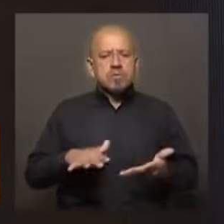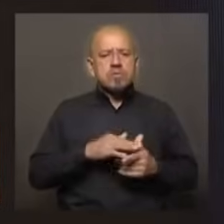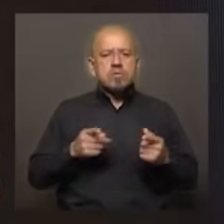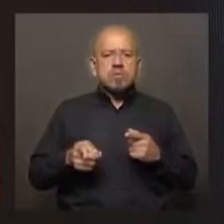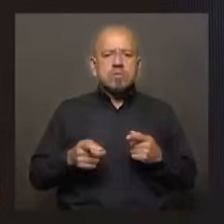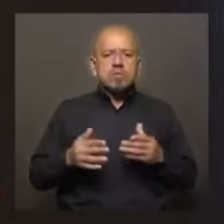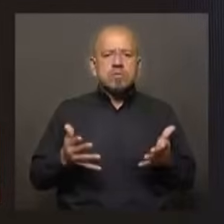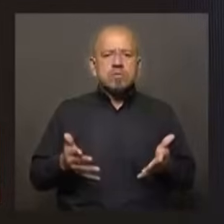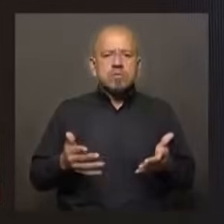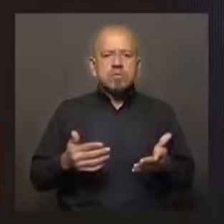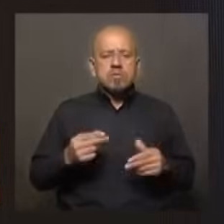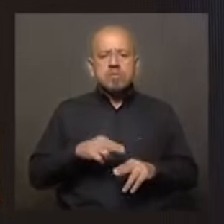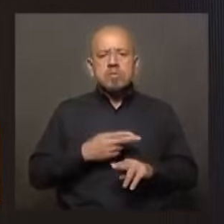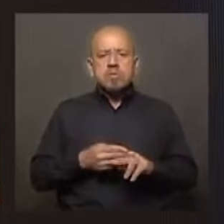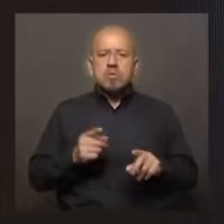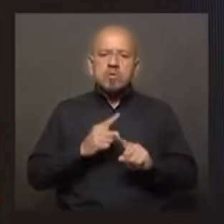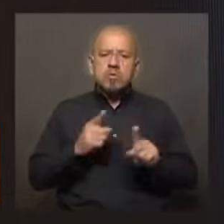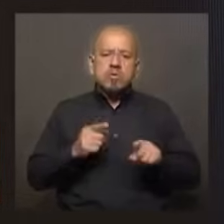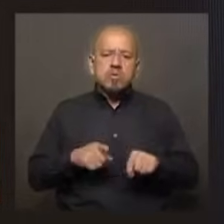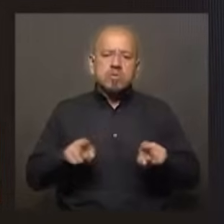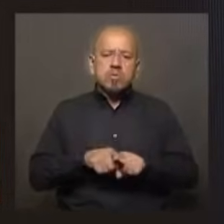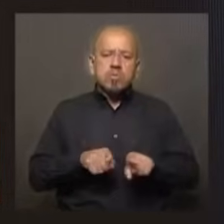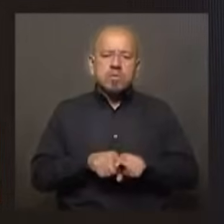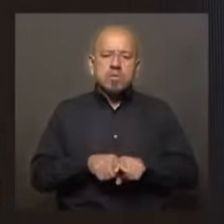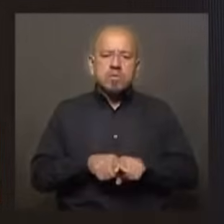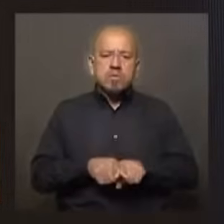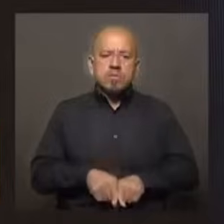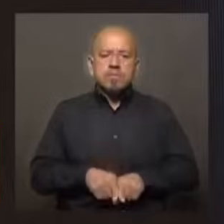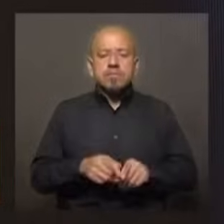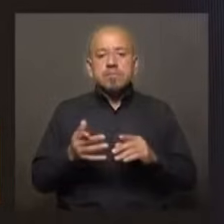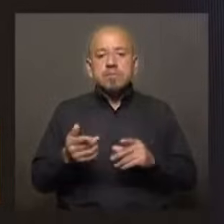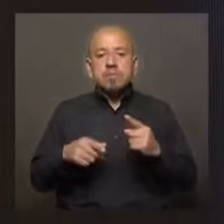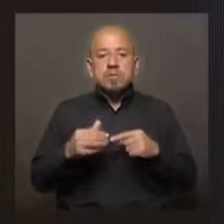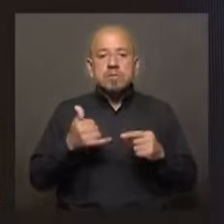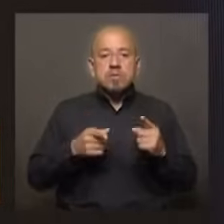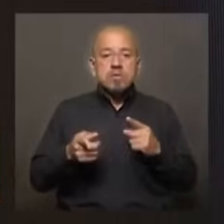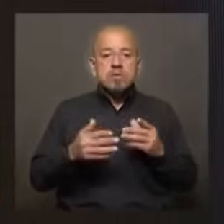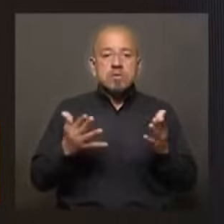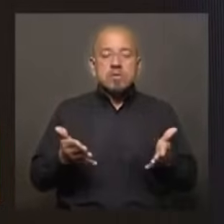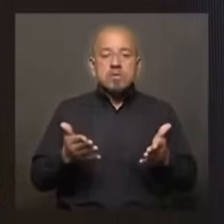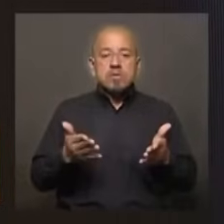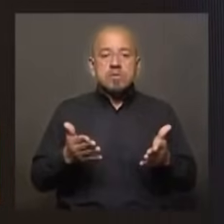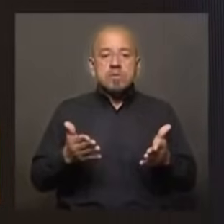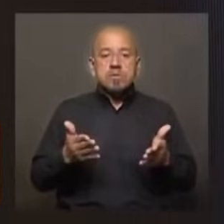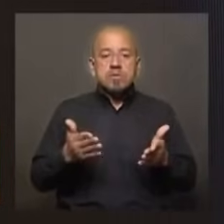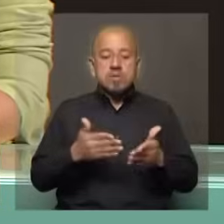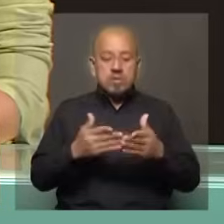tipo. De nuevo, volvemos a lo mismo. No es lo mismo atravesar una situación de este tipo si vos tenés a alguien que te ataje en la otra